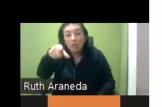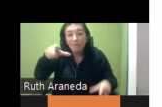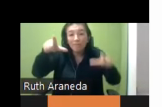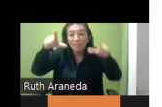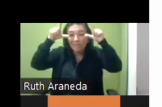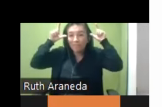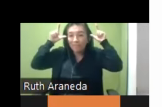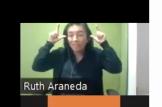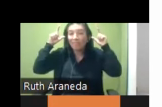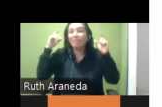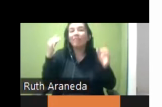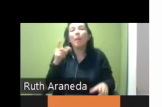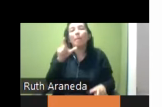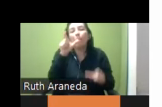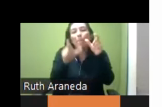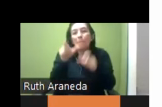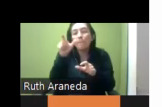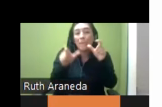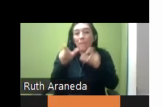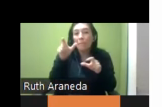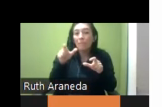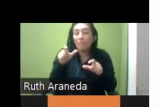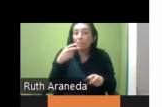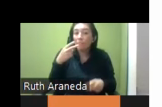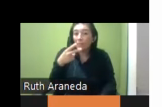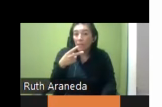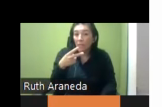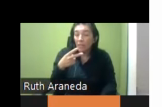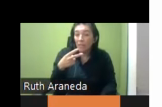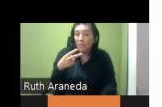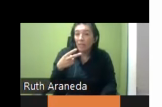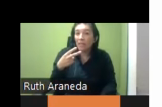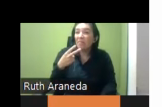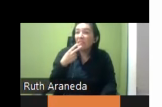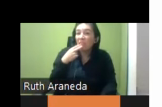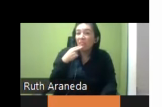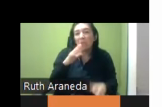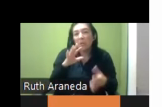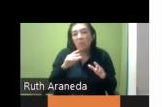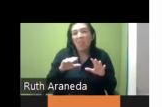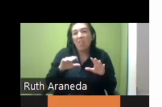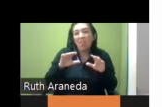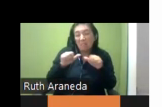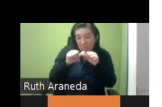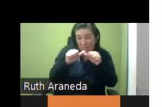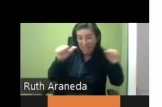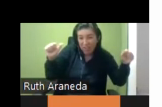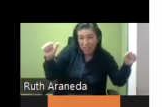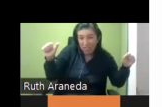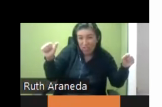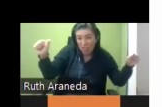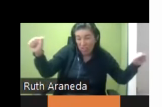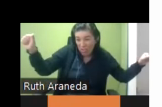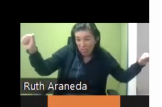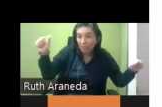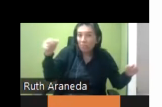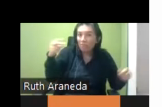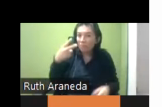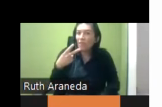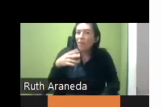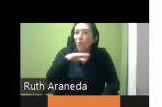la gente, la población que estaba viviendo a 10, 12, 13 kilómetros al interior, usaba por